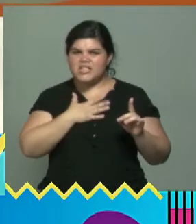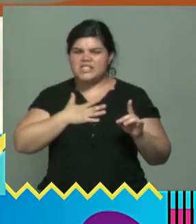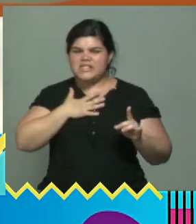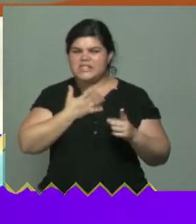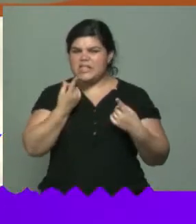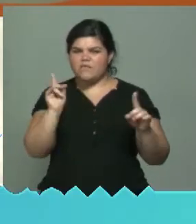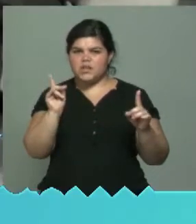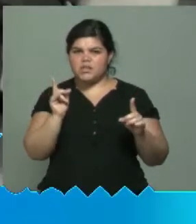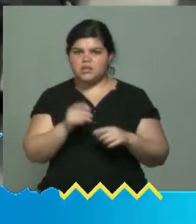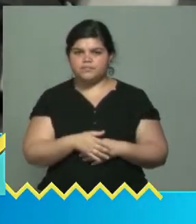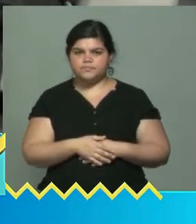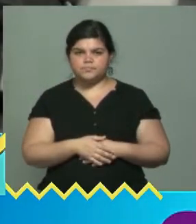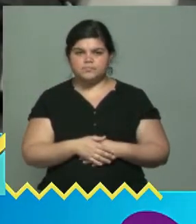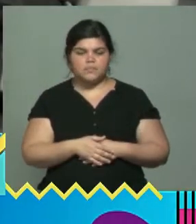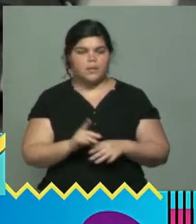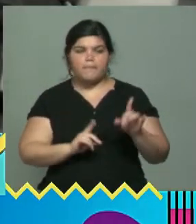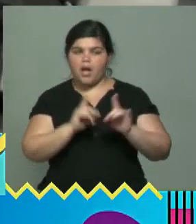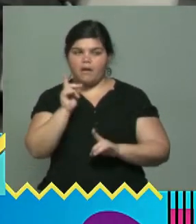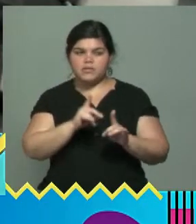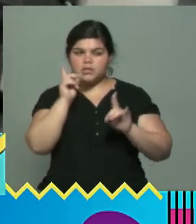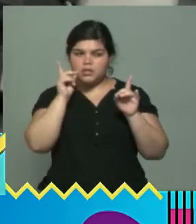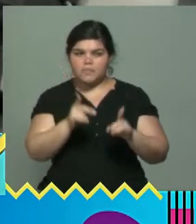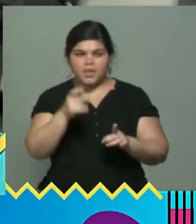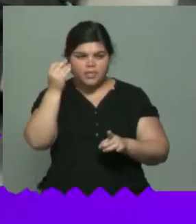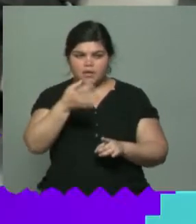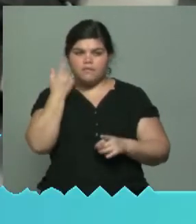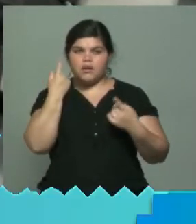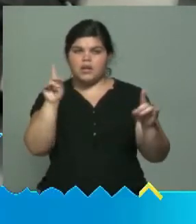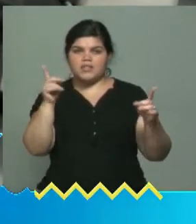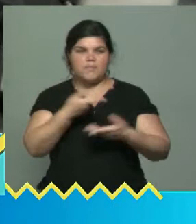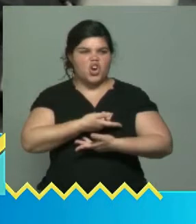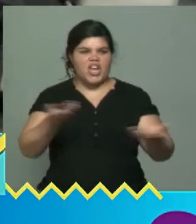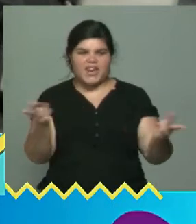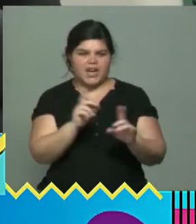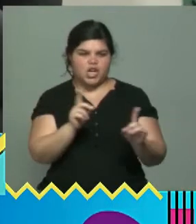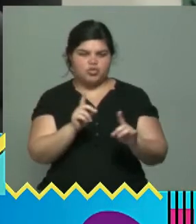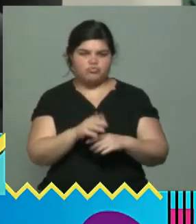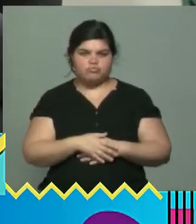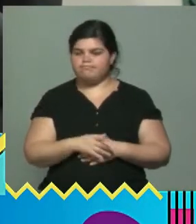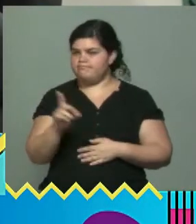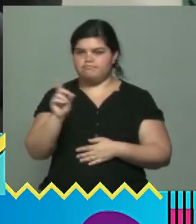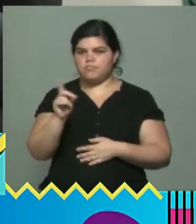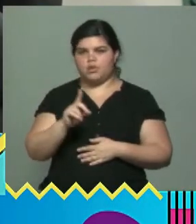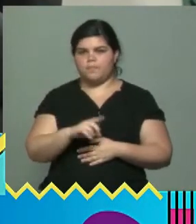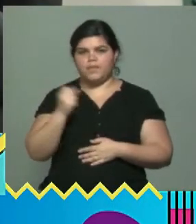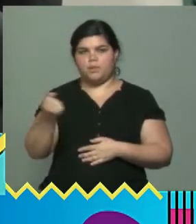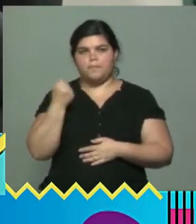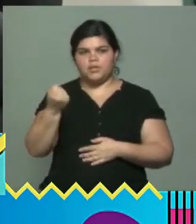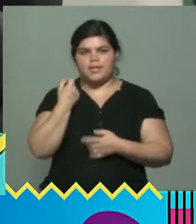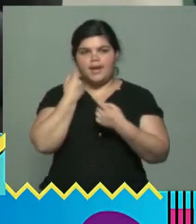Bien. Pero muchas veces también son casos puntuales y no situaciones más genéricas, digamos. No, yo creo que siempre hay que ir al caso por